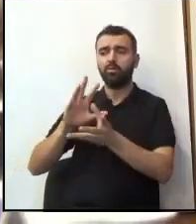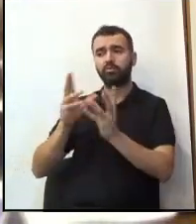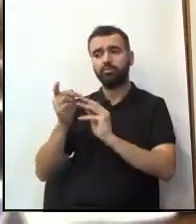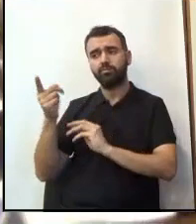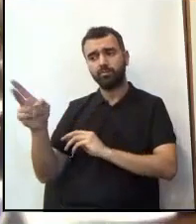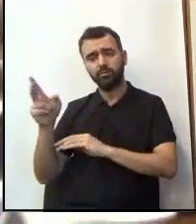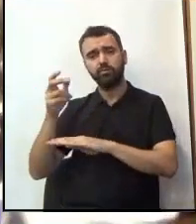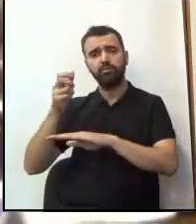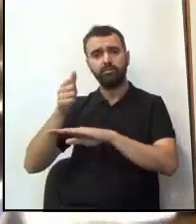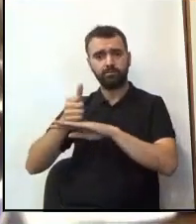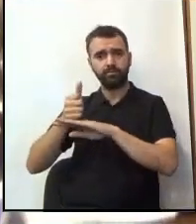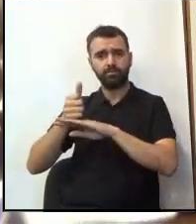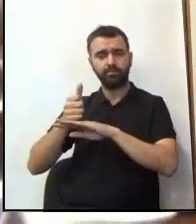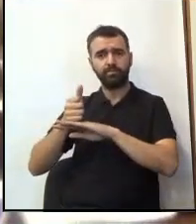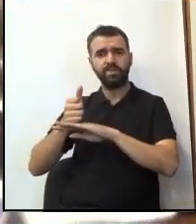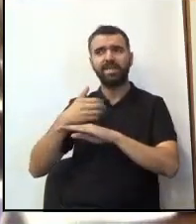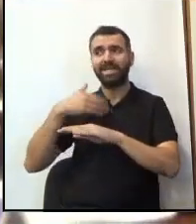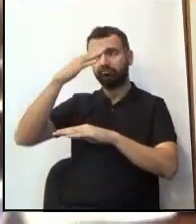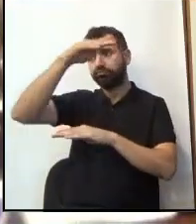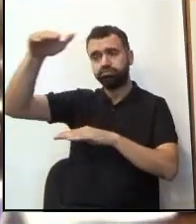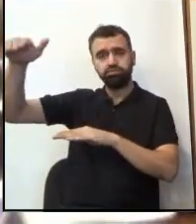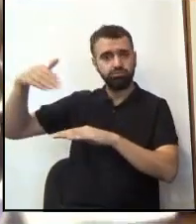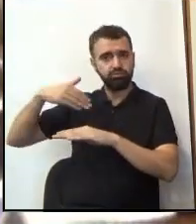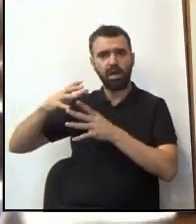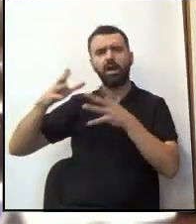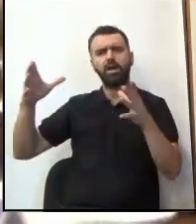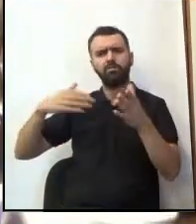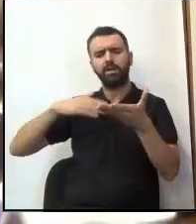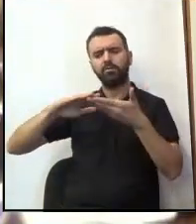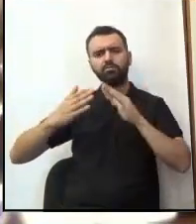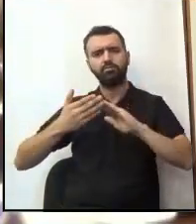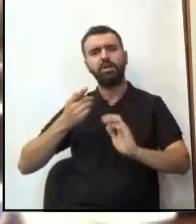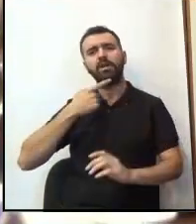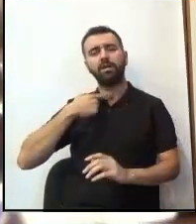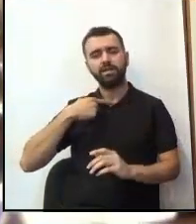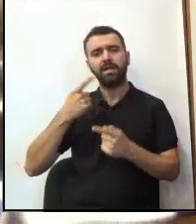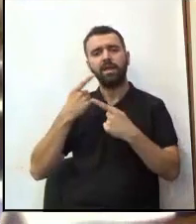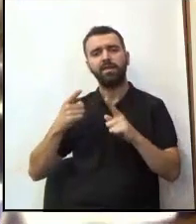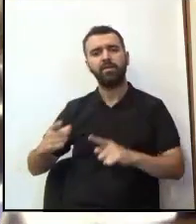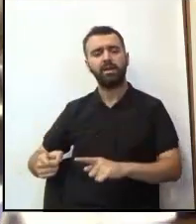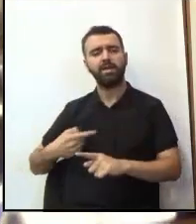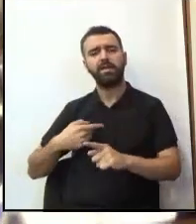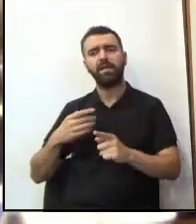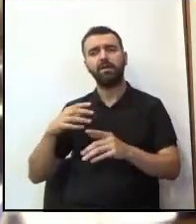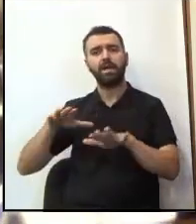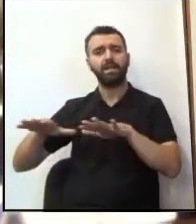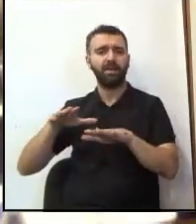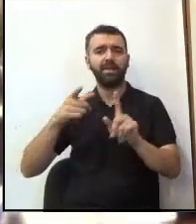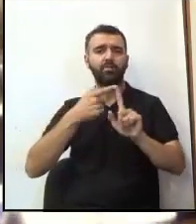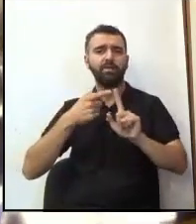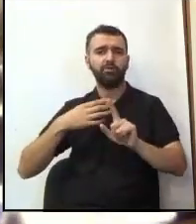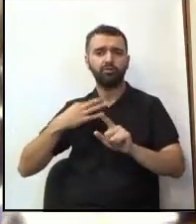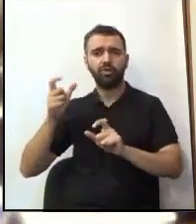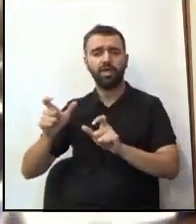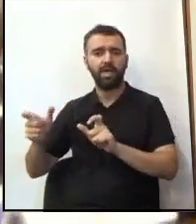alcaldesa, se haga la más amplia convocatoria a las comunidades interesadas en las diferentes instancias de participación ciudadana que convoque